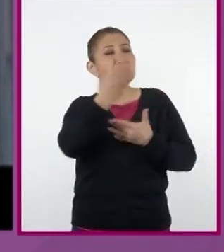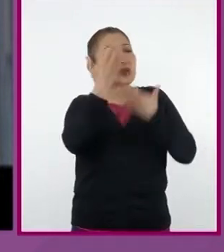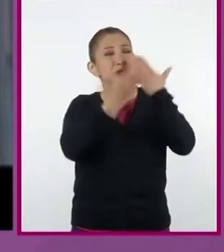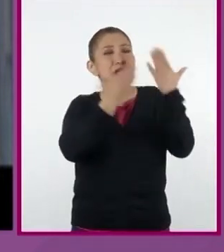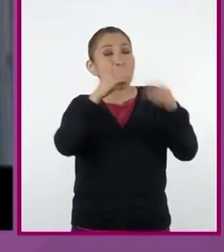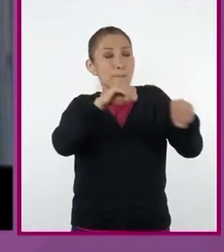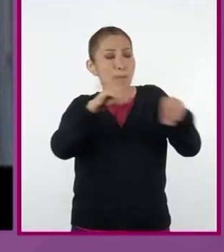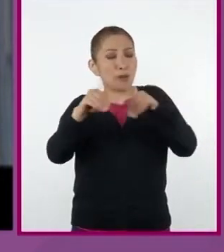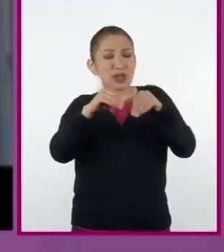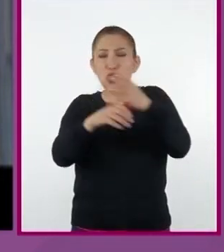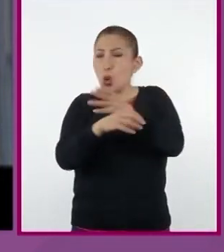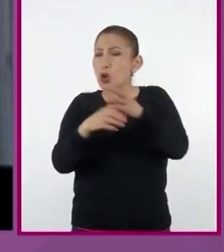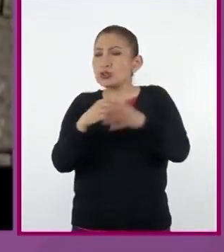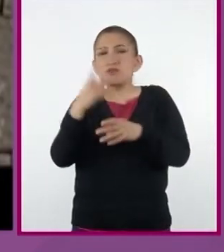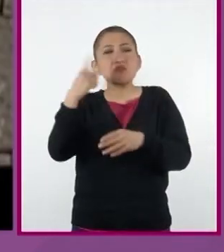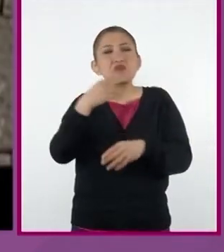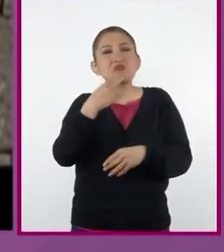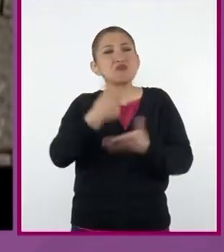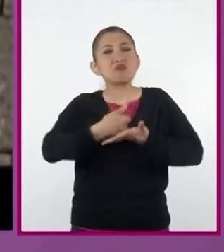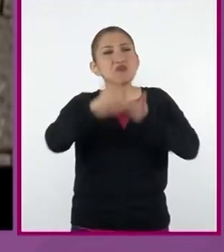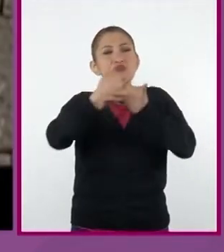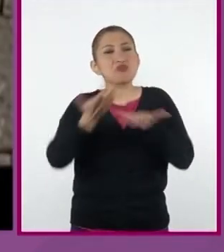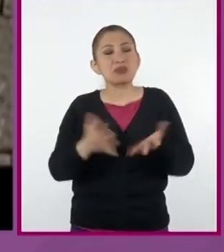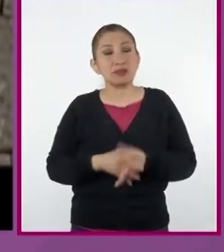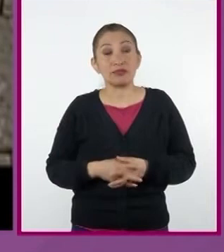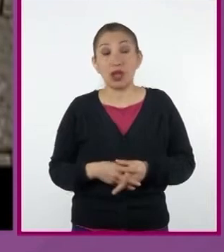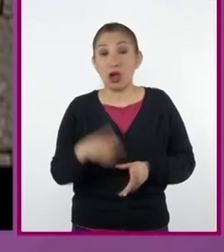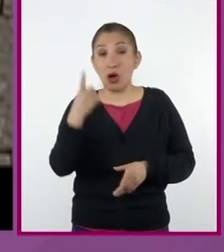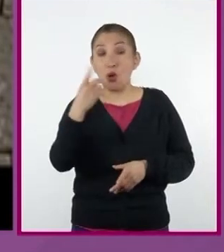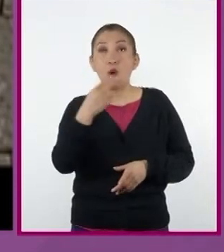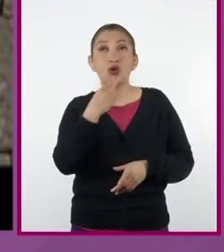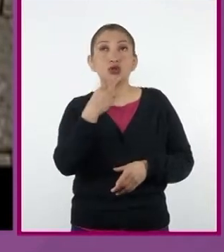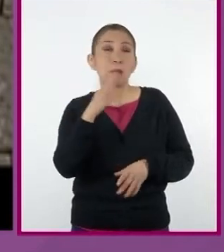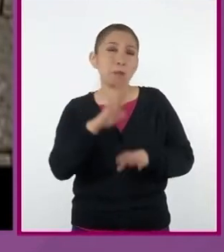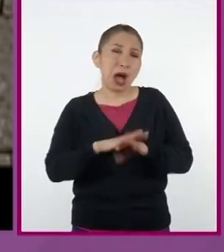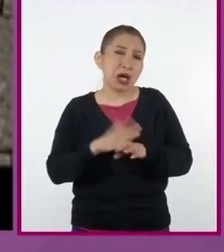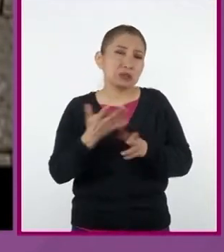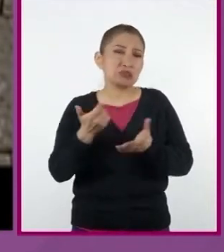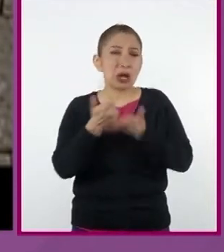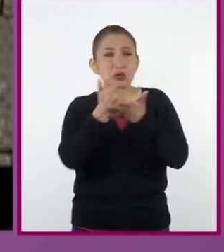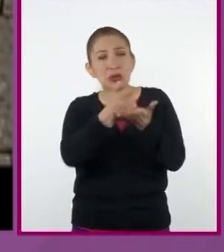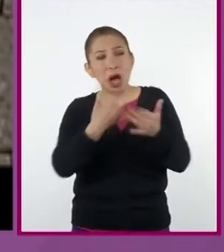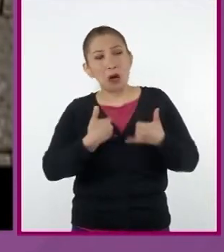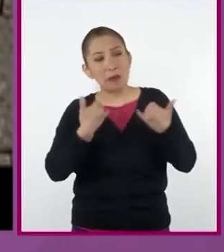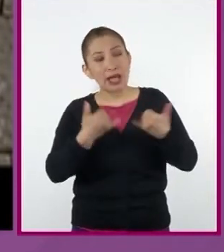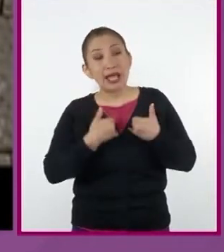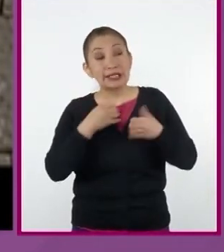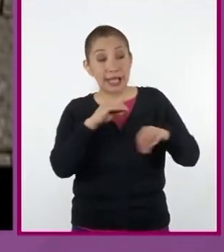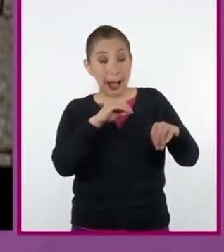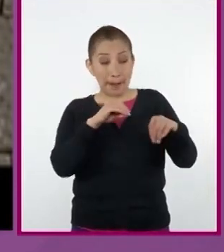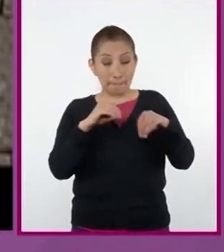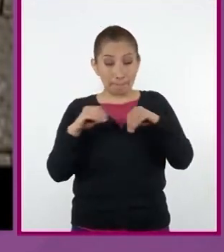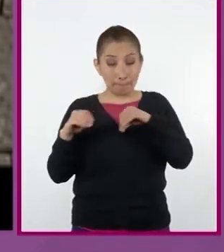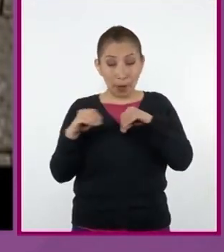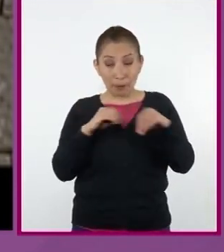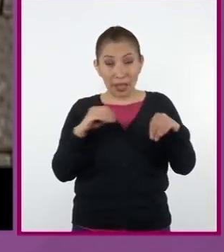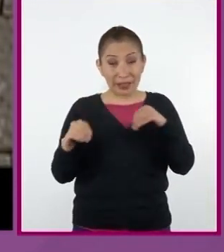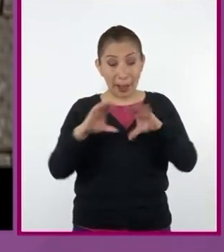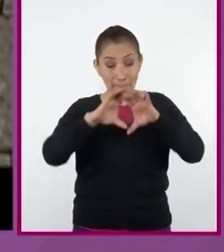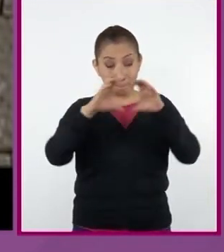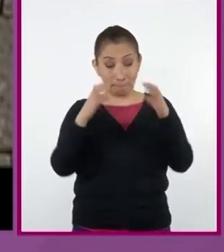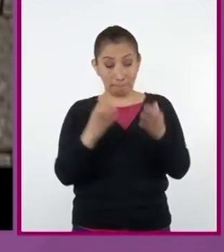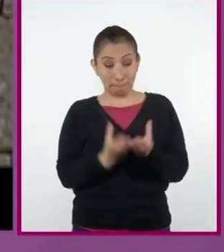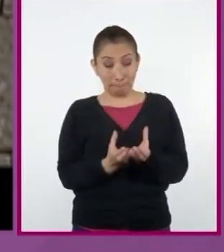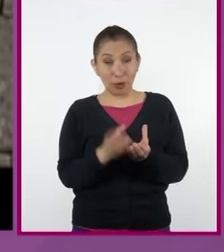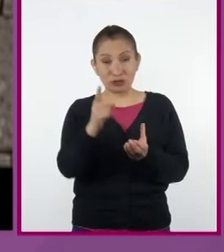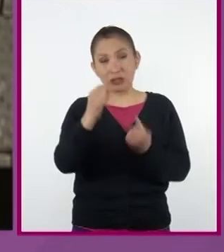el movimiento de las cosas? Bueno, uno de los usos quizás más cercanos a los jóvenes es el movimiento de las pelotas, por